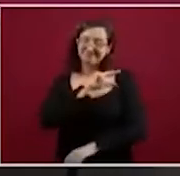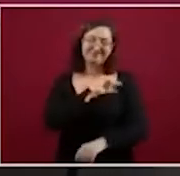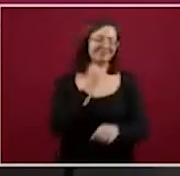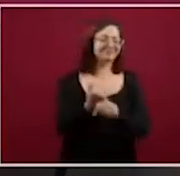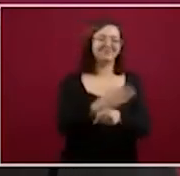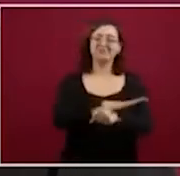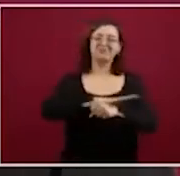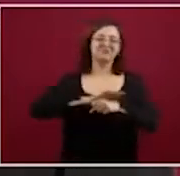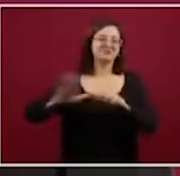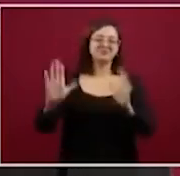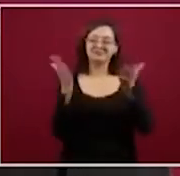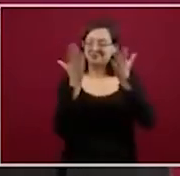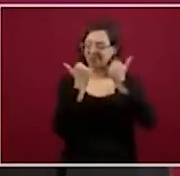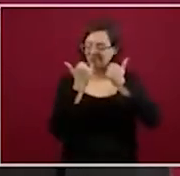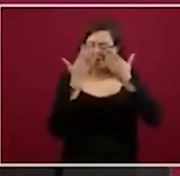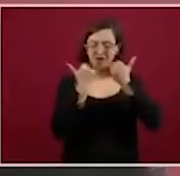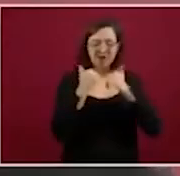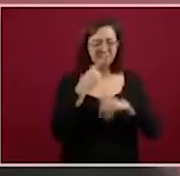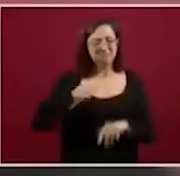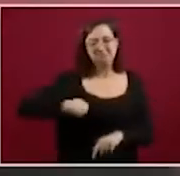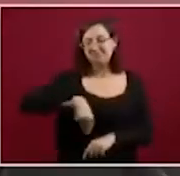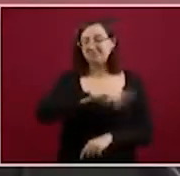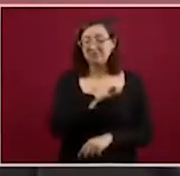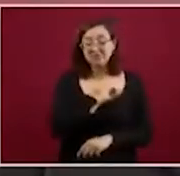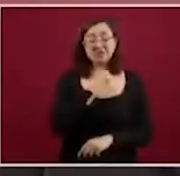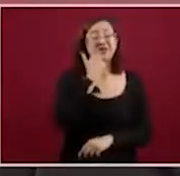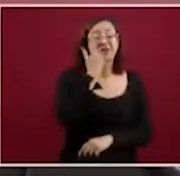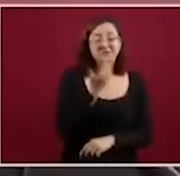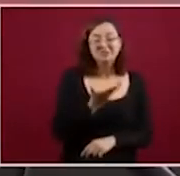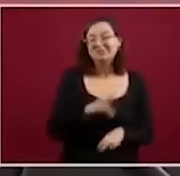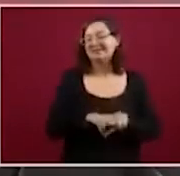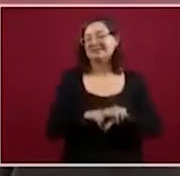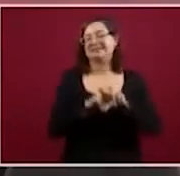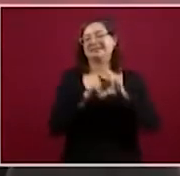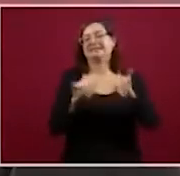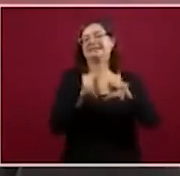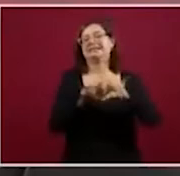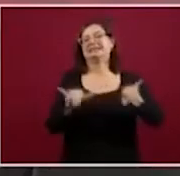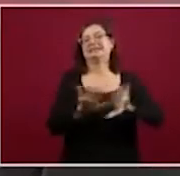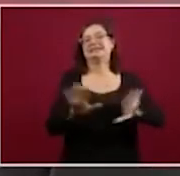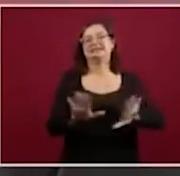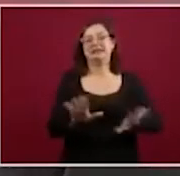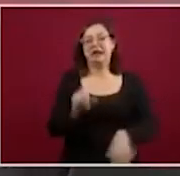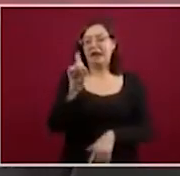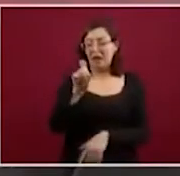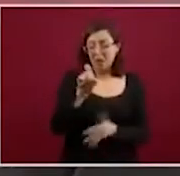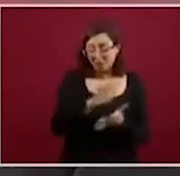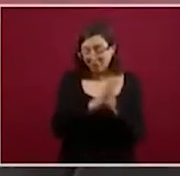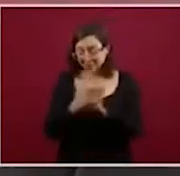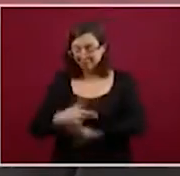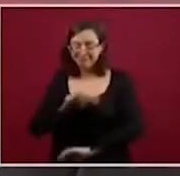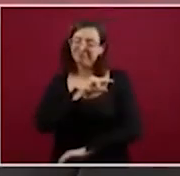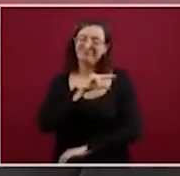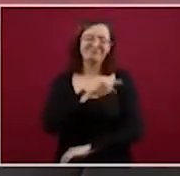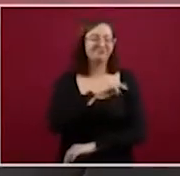no existe ninguna posibilidad de que se privatice el agua